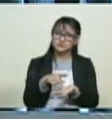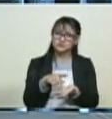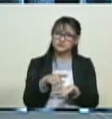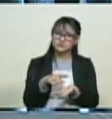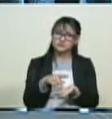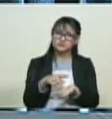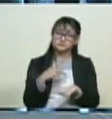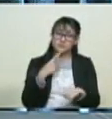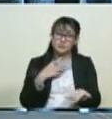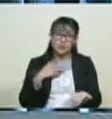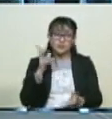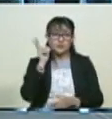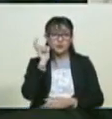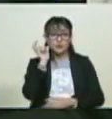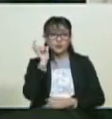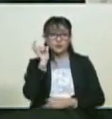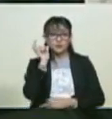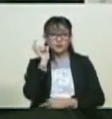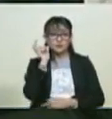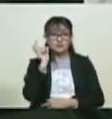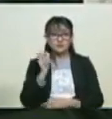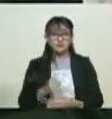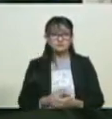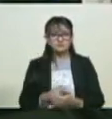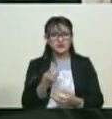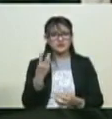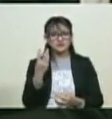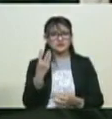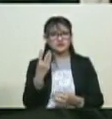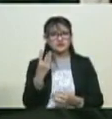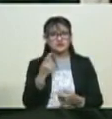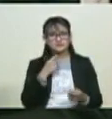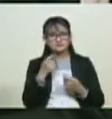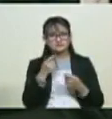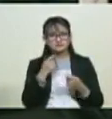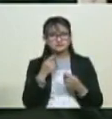pudiéramos escuchar tres palabras